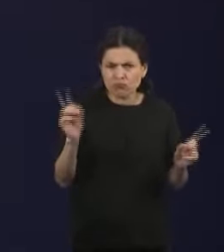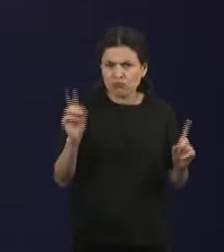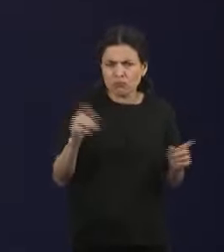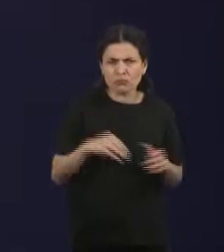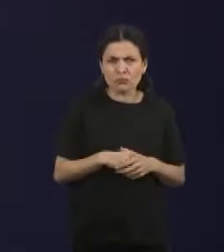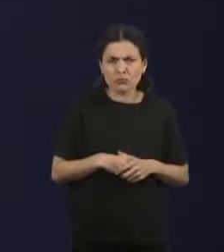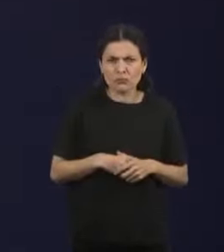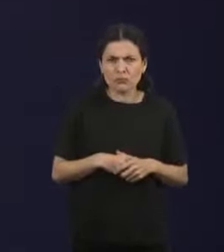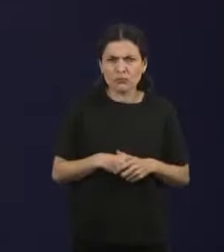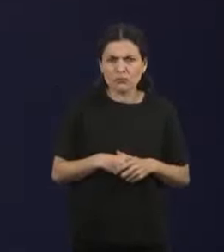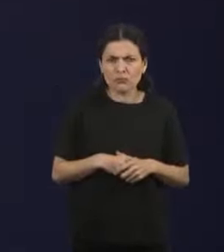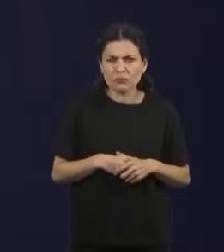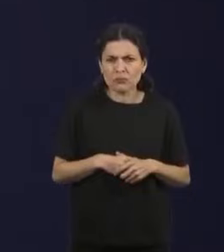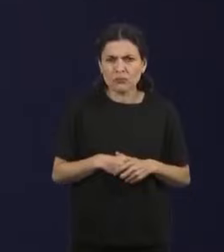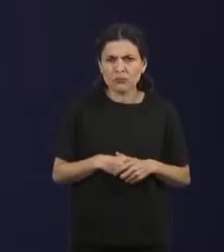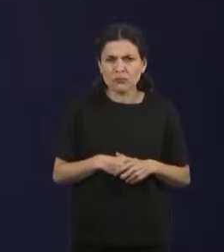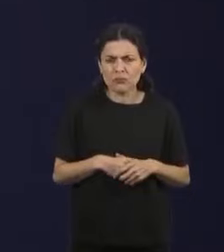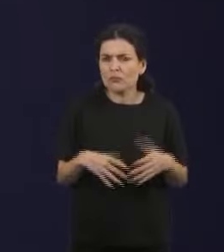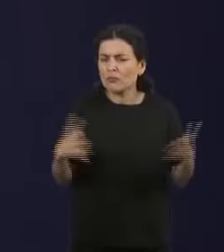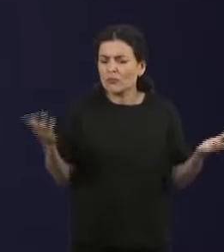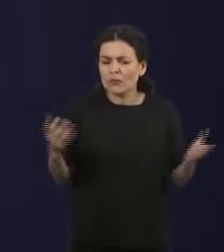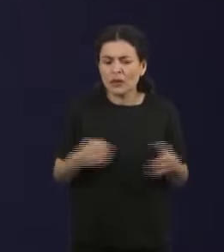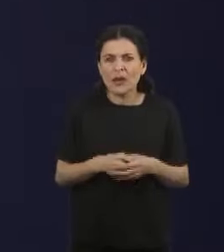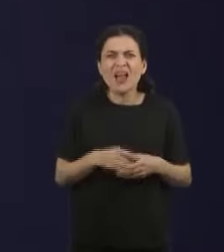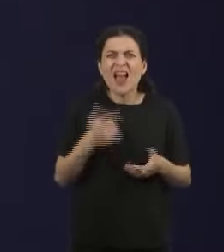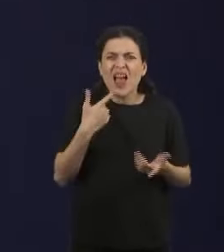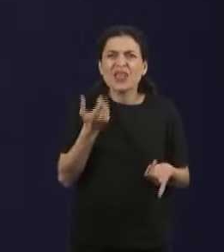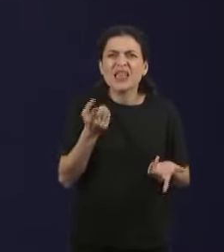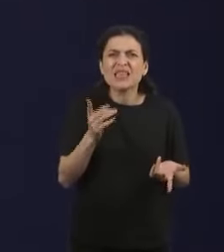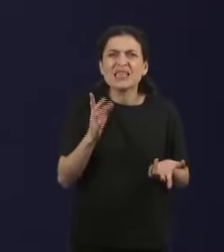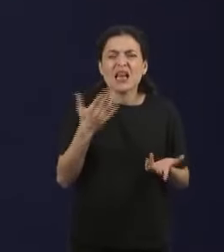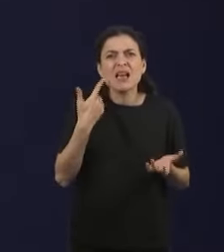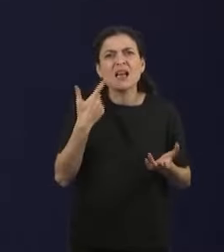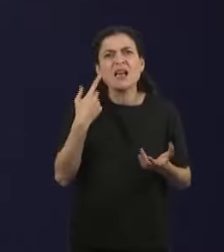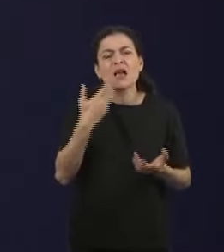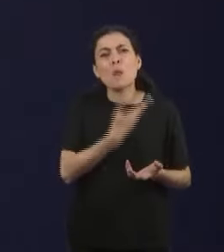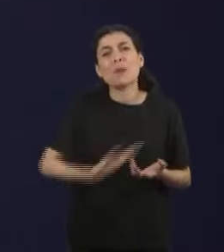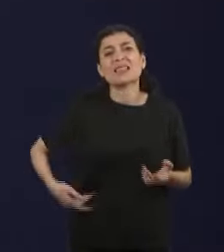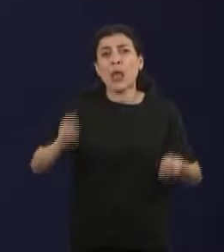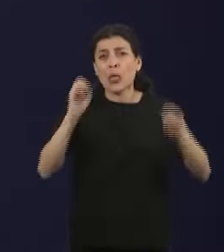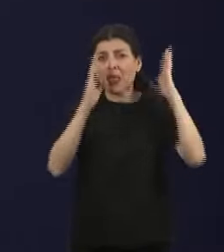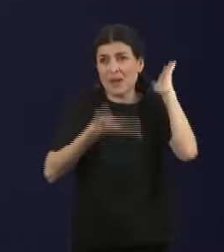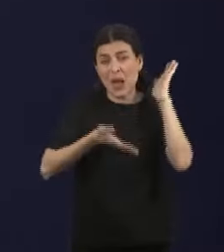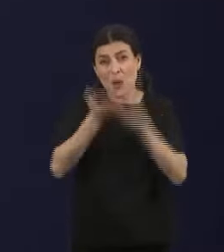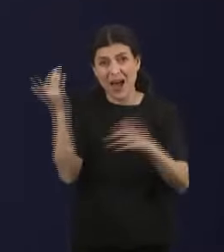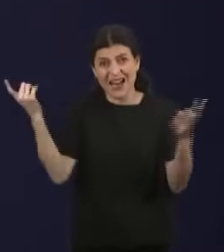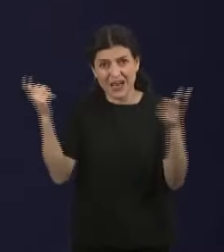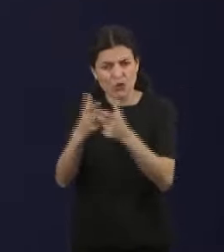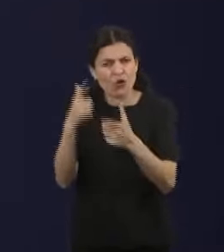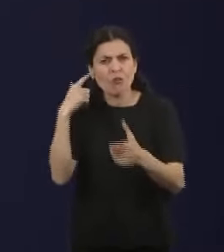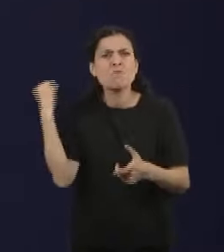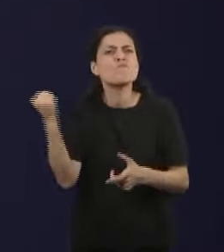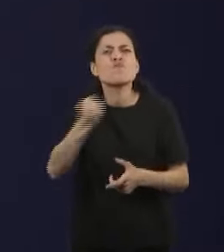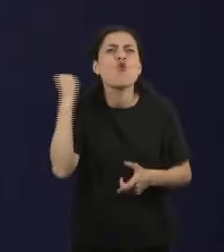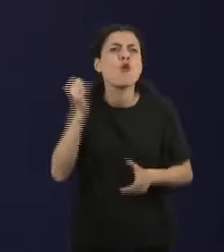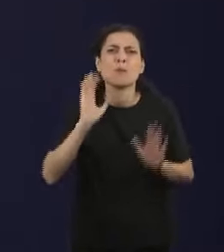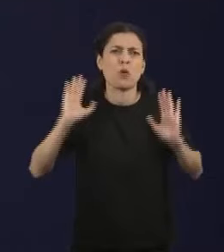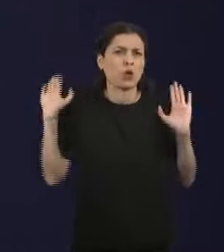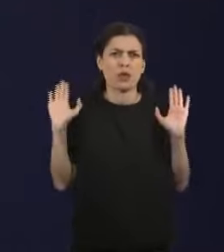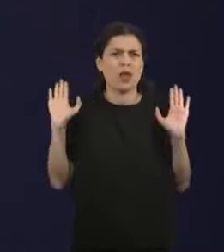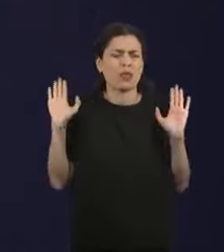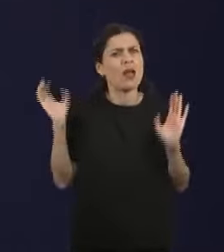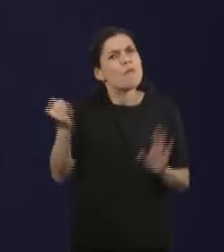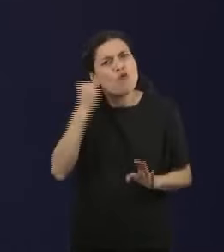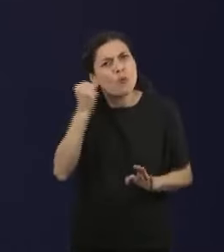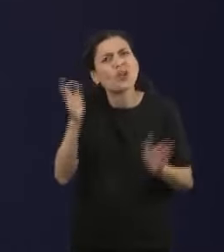digamos el de hecho el el es muy relevante la reunión que va a tener el presidente con los empresarios españoles eh